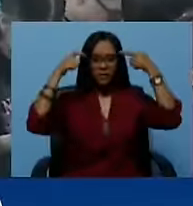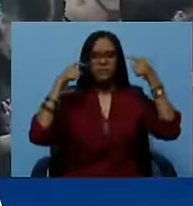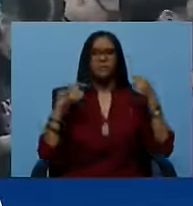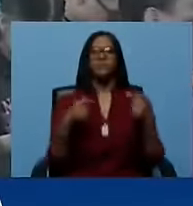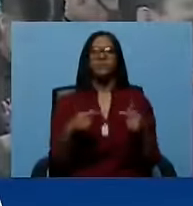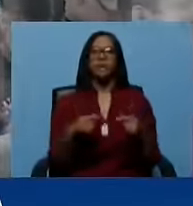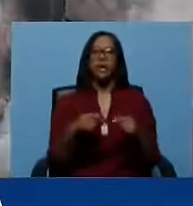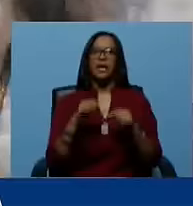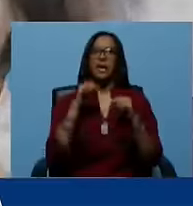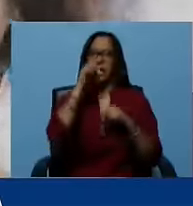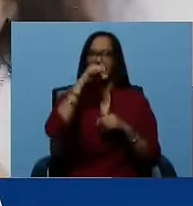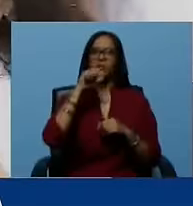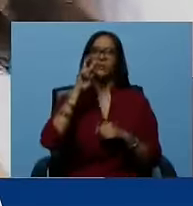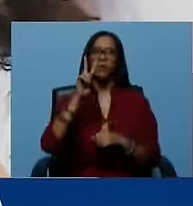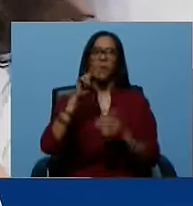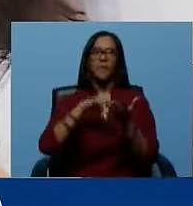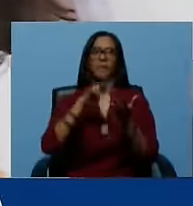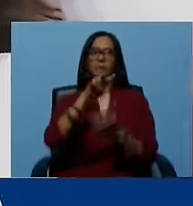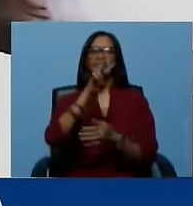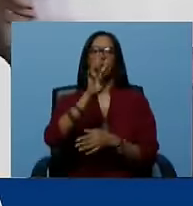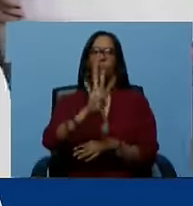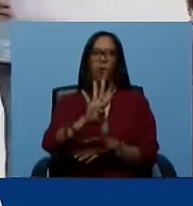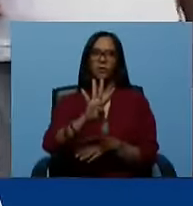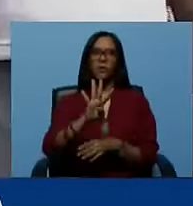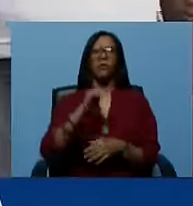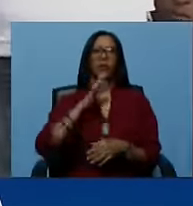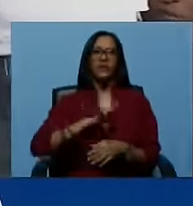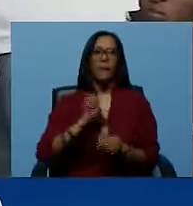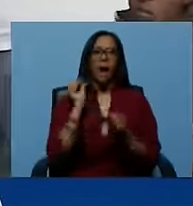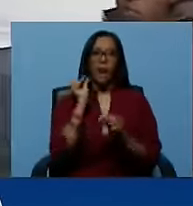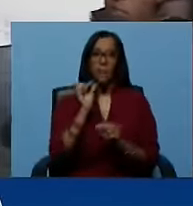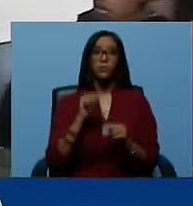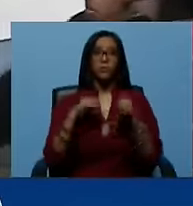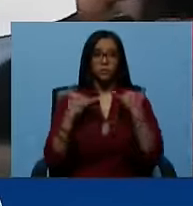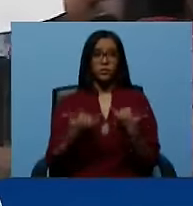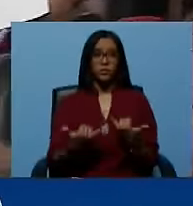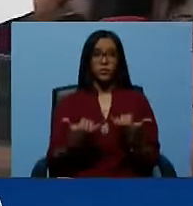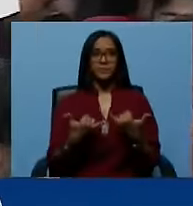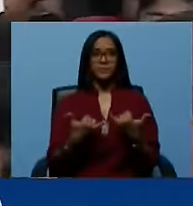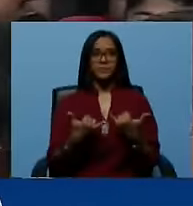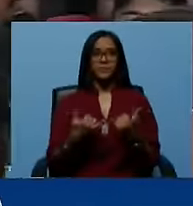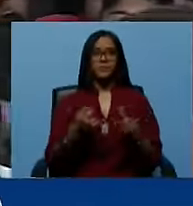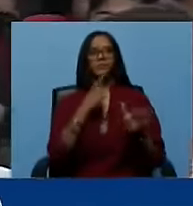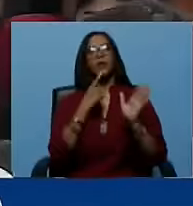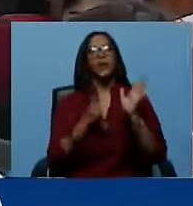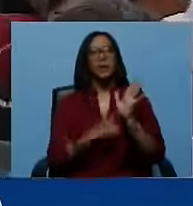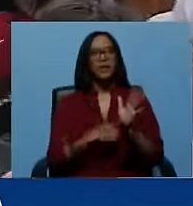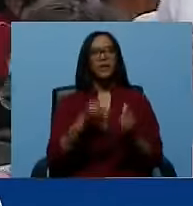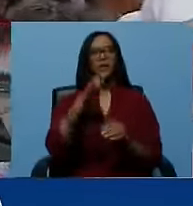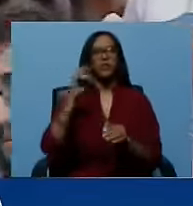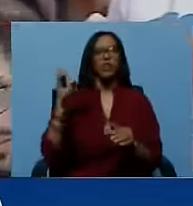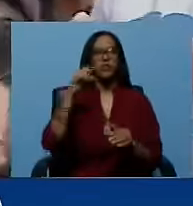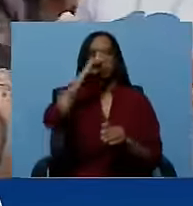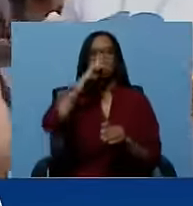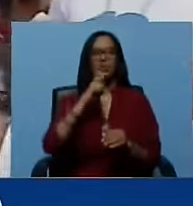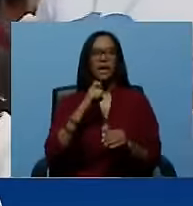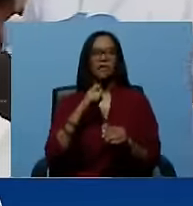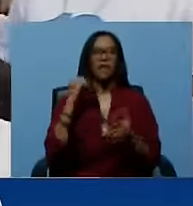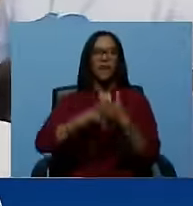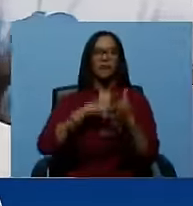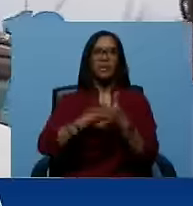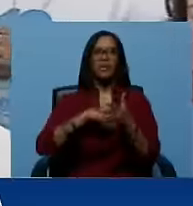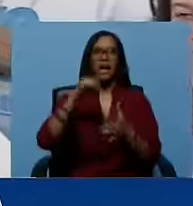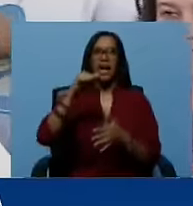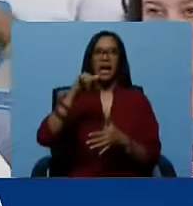año 2024, cuando estamos a punto ya de cumplir el bicentenario de la batalla de Ayacucho y